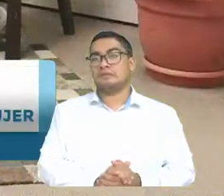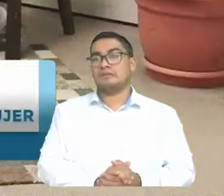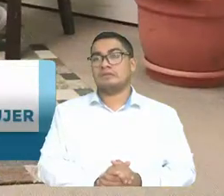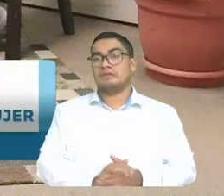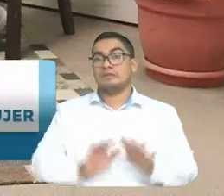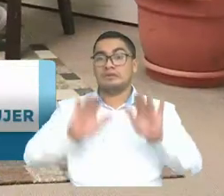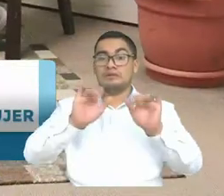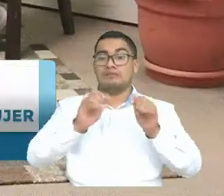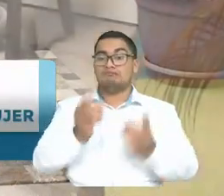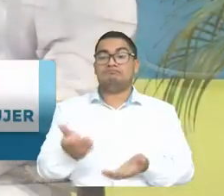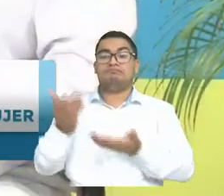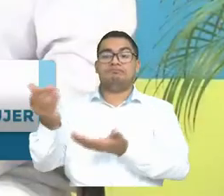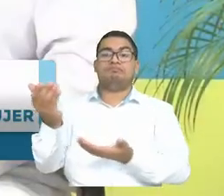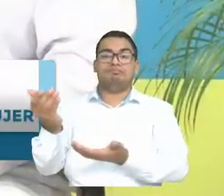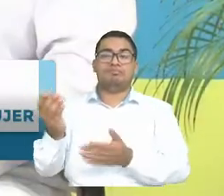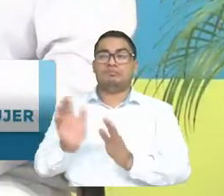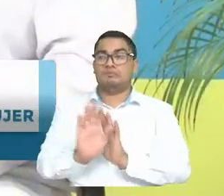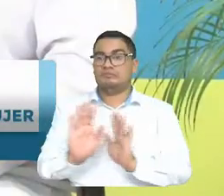entregan al bebé, ¿verdad?